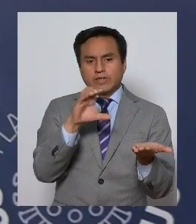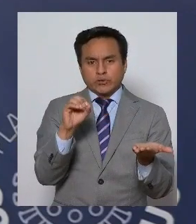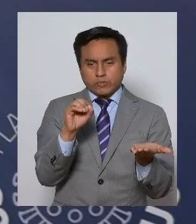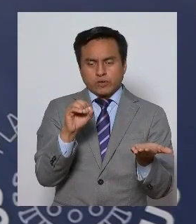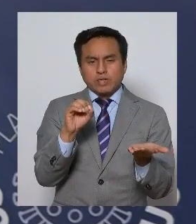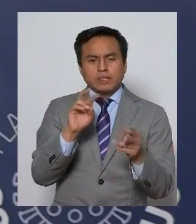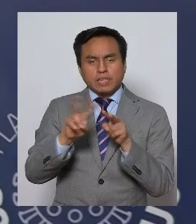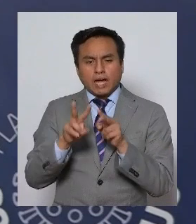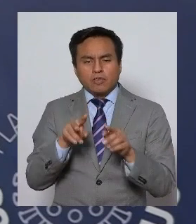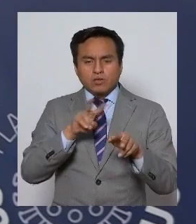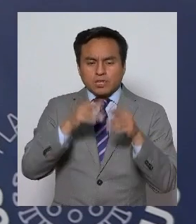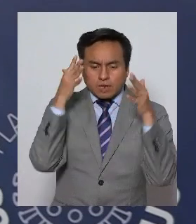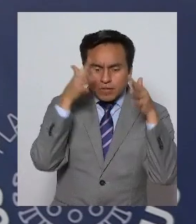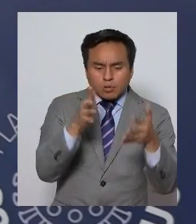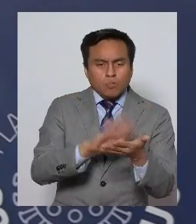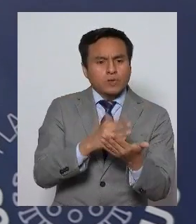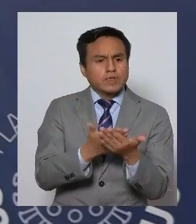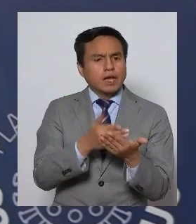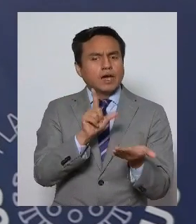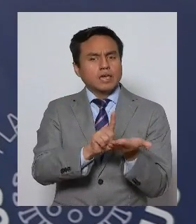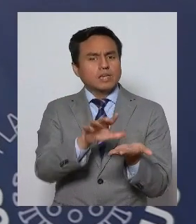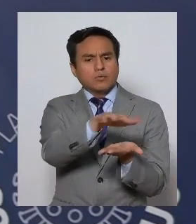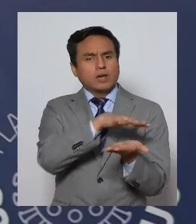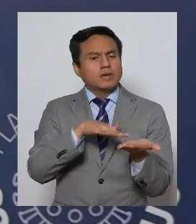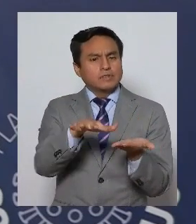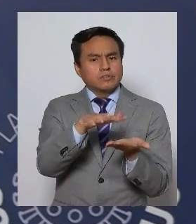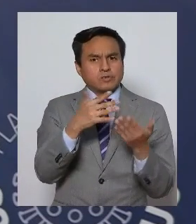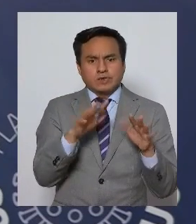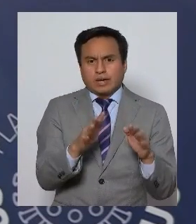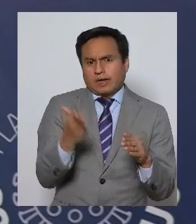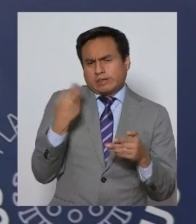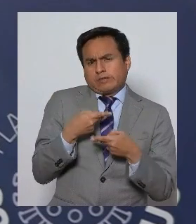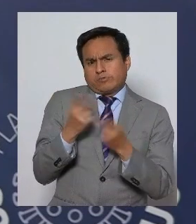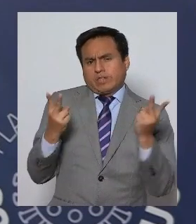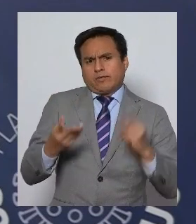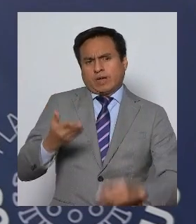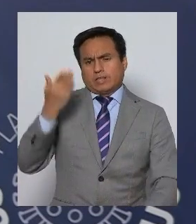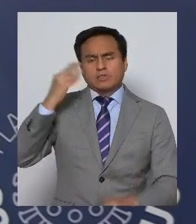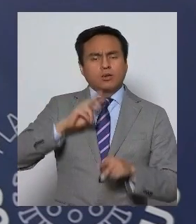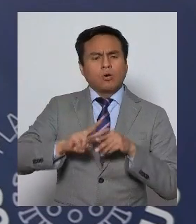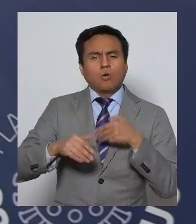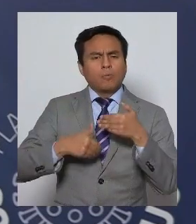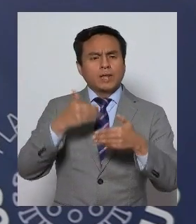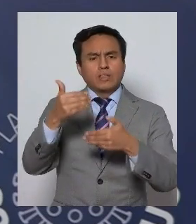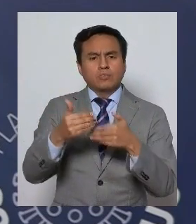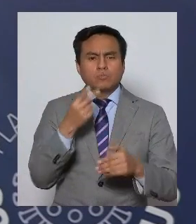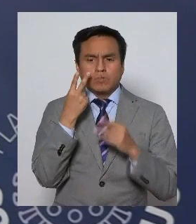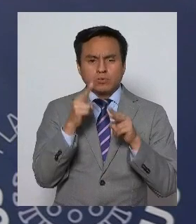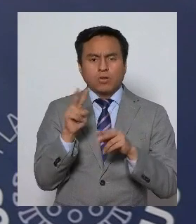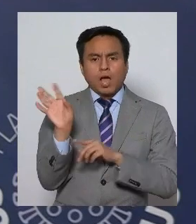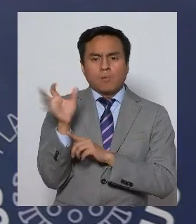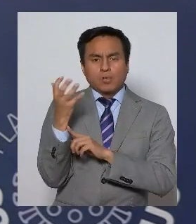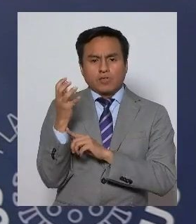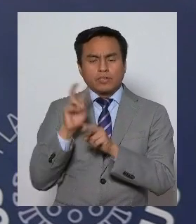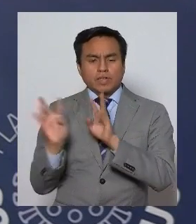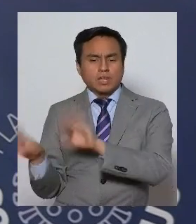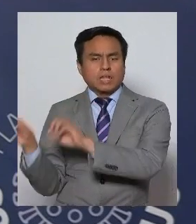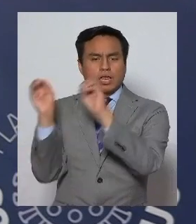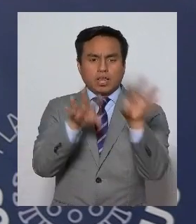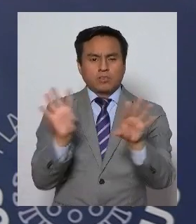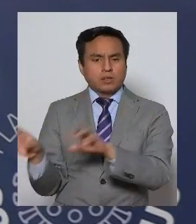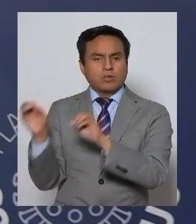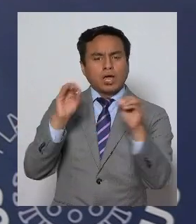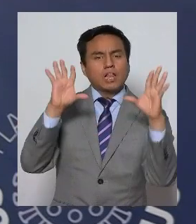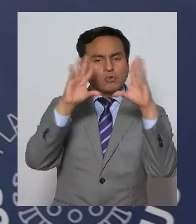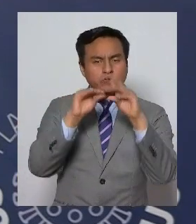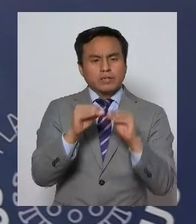los tratamientos, toda la operatividad justamente de ese centro que ya estaba anunciado que estaba operando y que incluso hemos visto ambulancias realizar traslados en las horas de esta